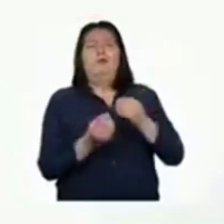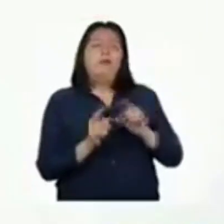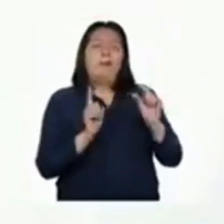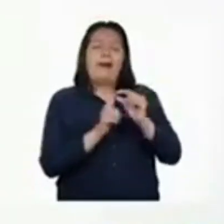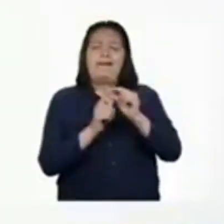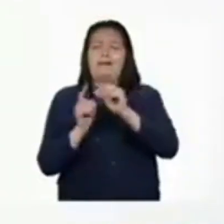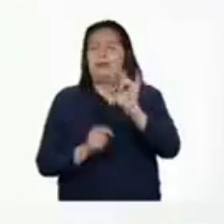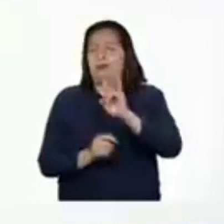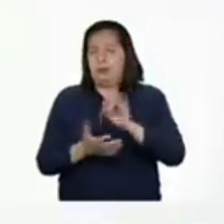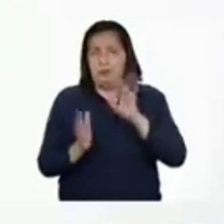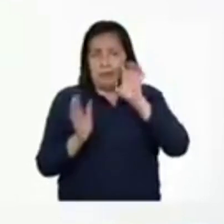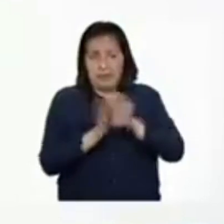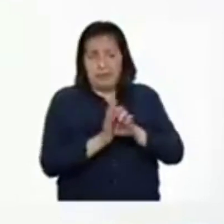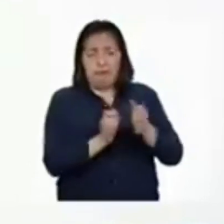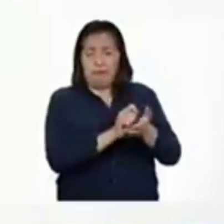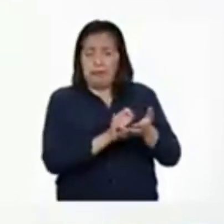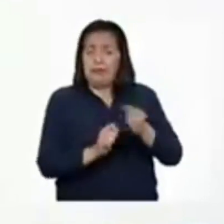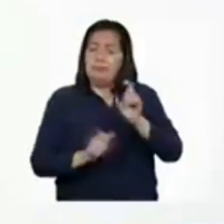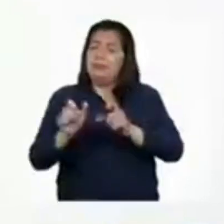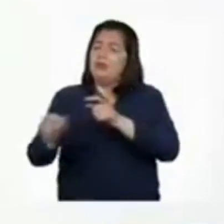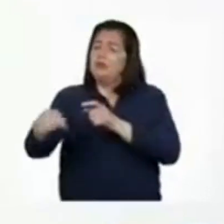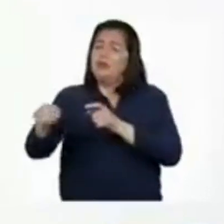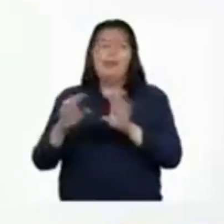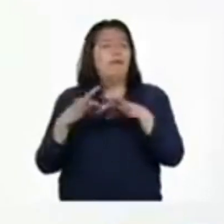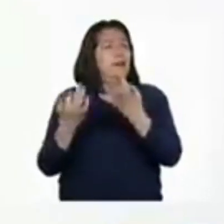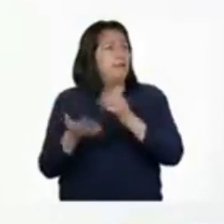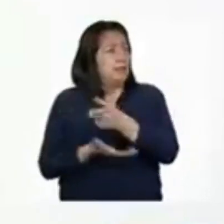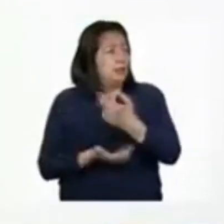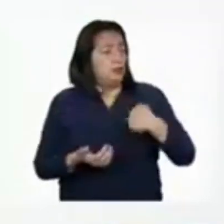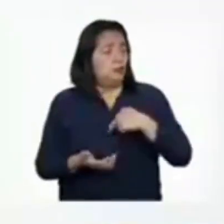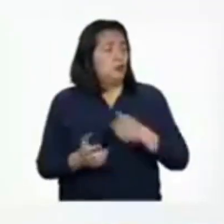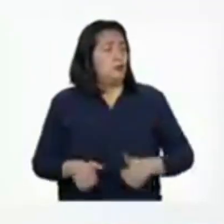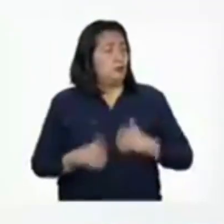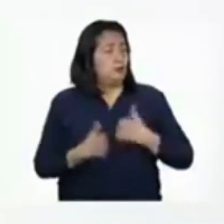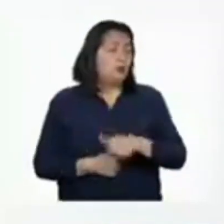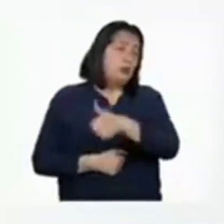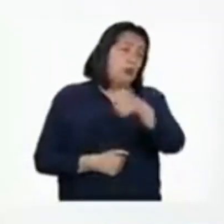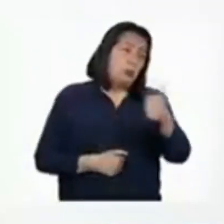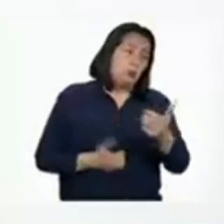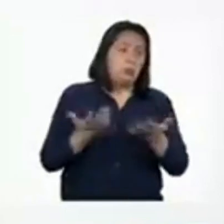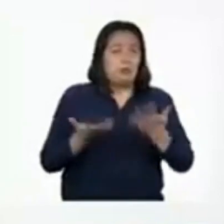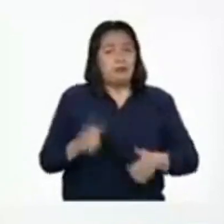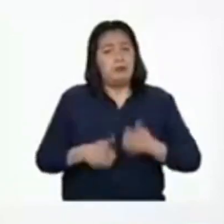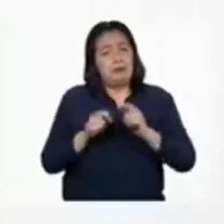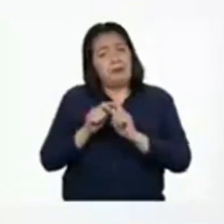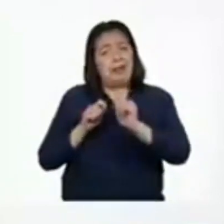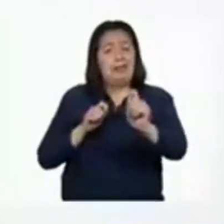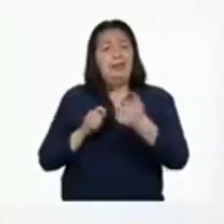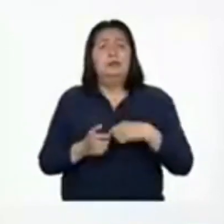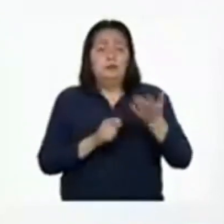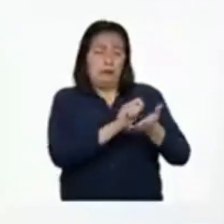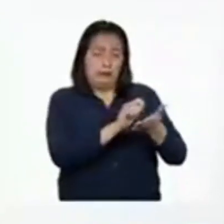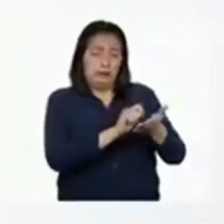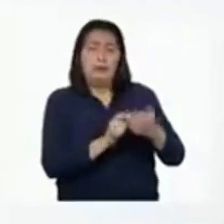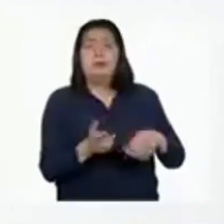lenguaje. Por ejemplo, para este texto, el público serán nuestros familiares con los que vivimos y otros un poco más lejanos. Por eso en nuestro